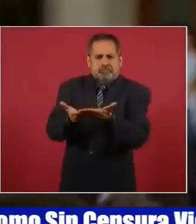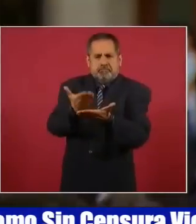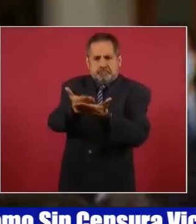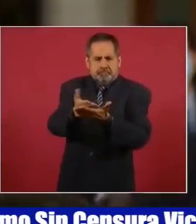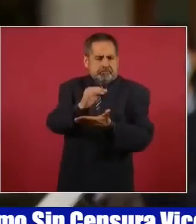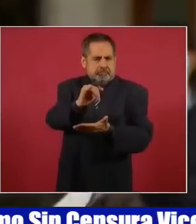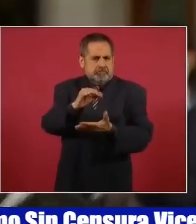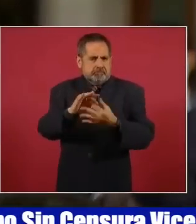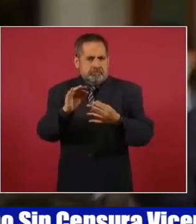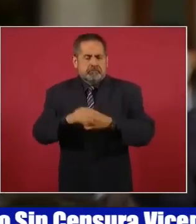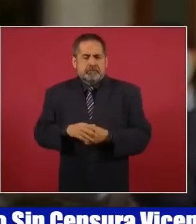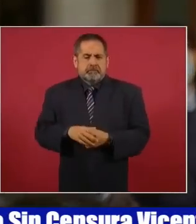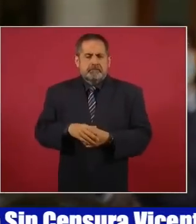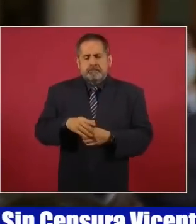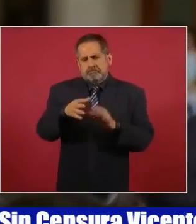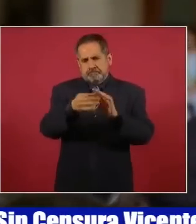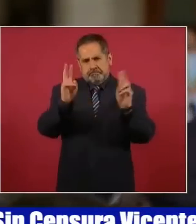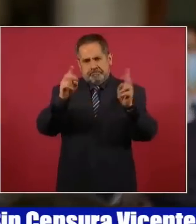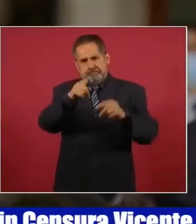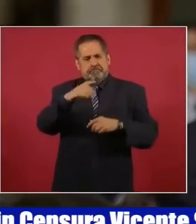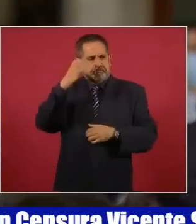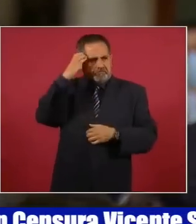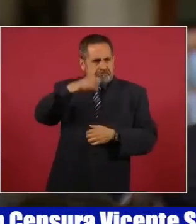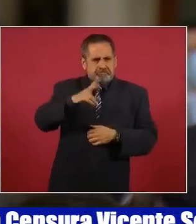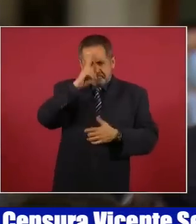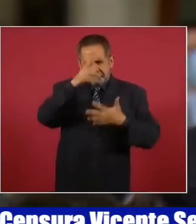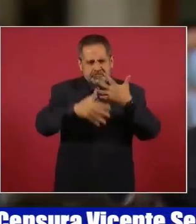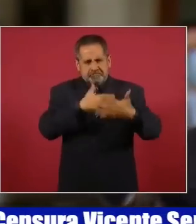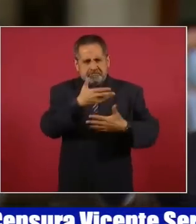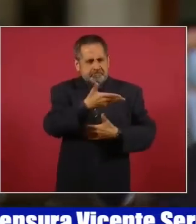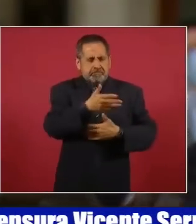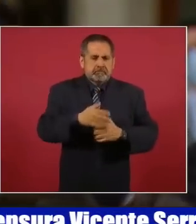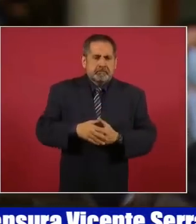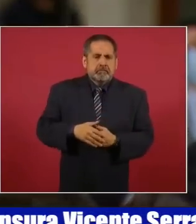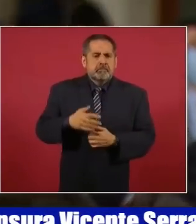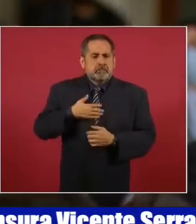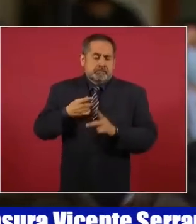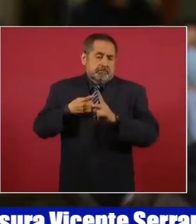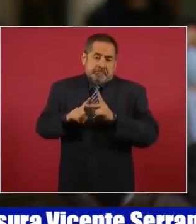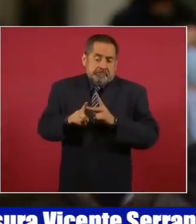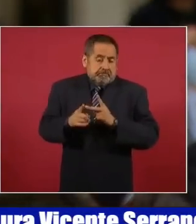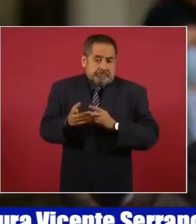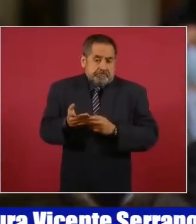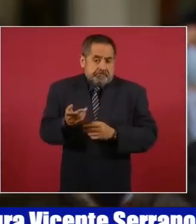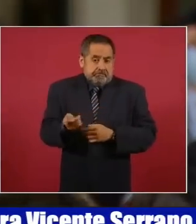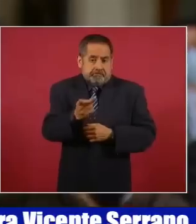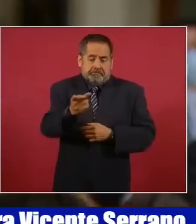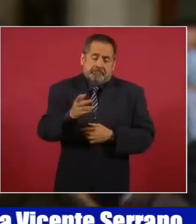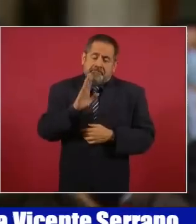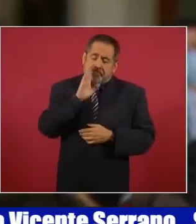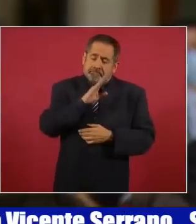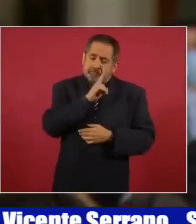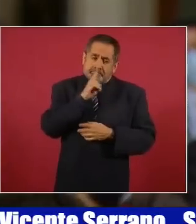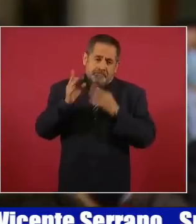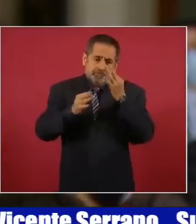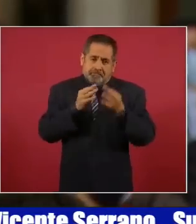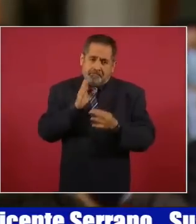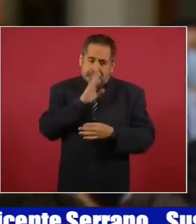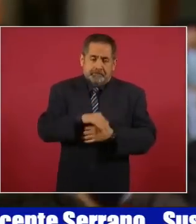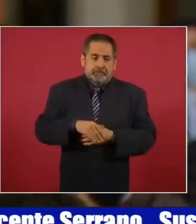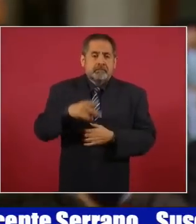en otros sexenios. De inmediato, pues fue como si le pusieran un fuego artificial en